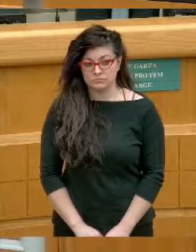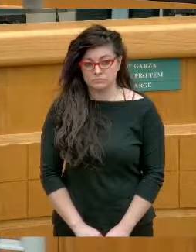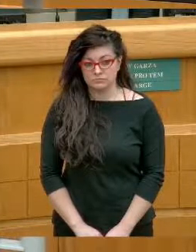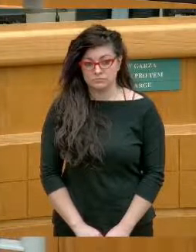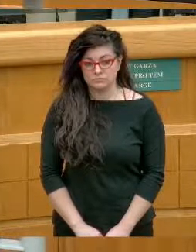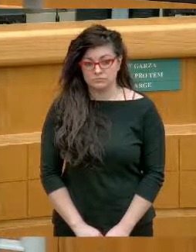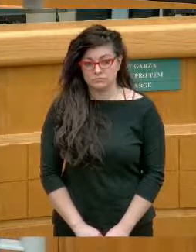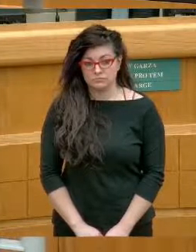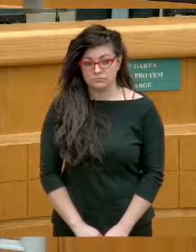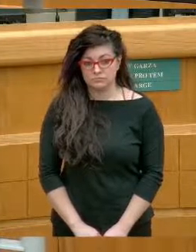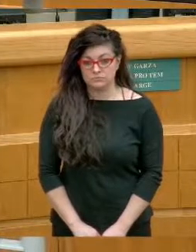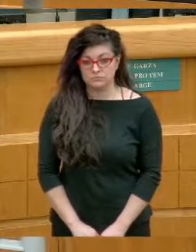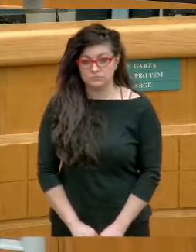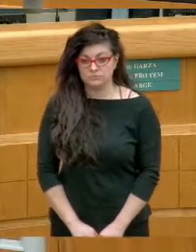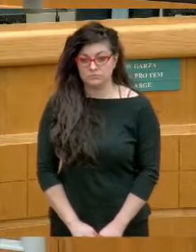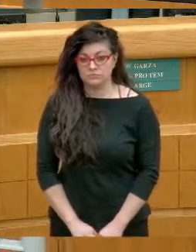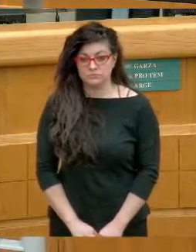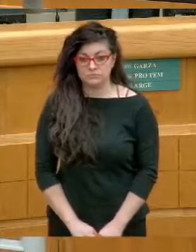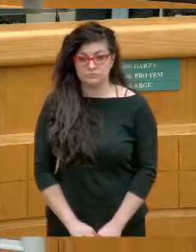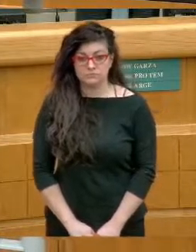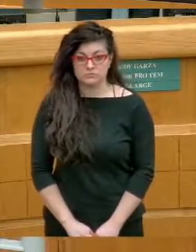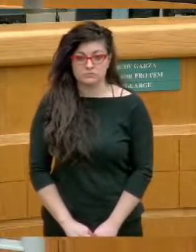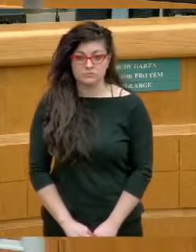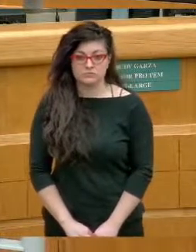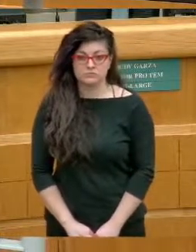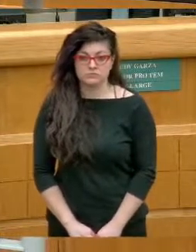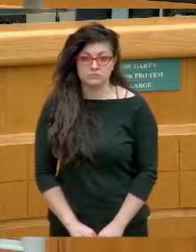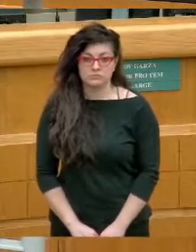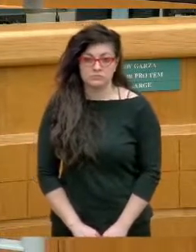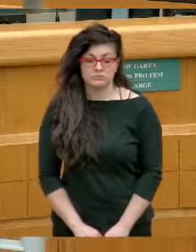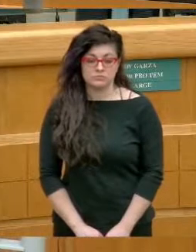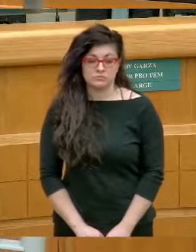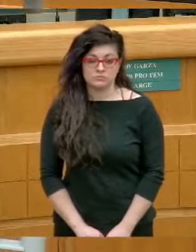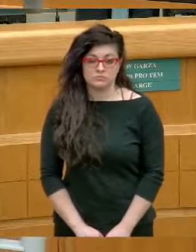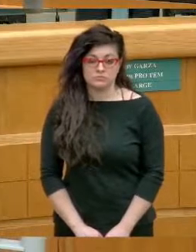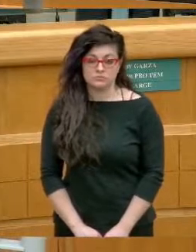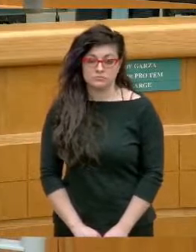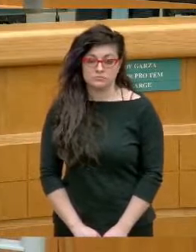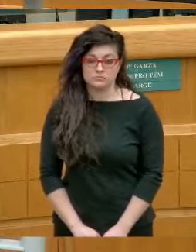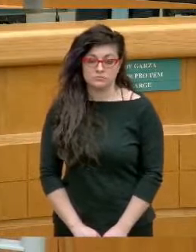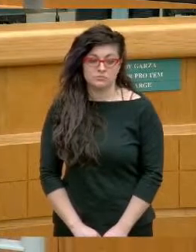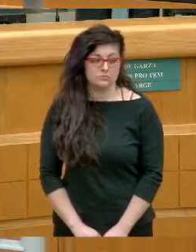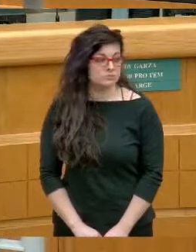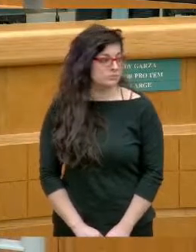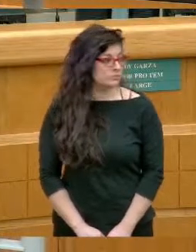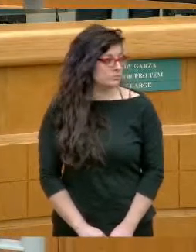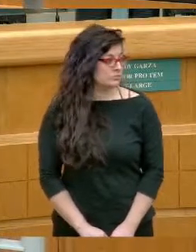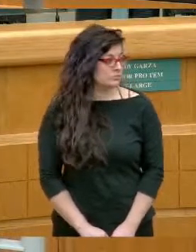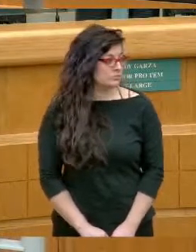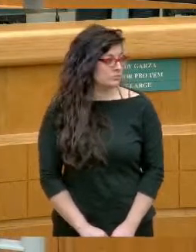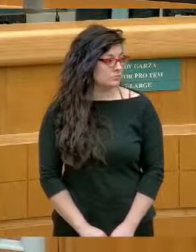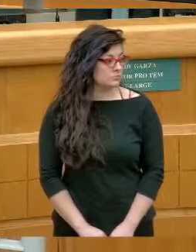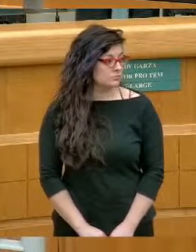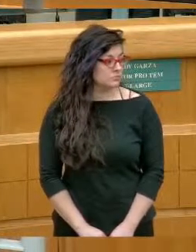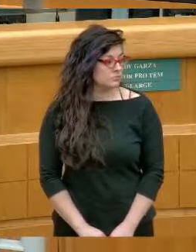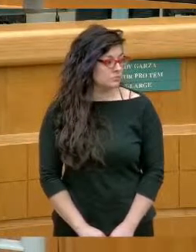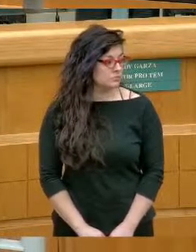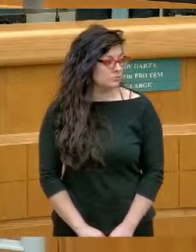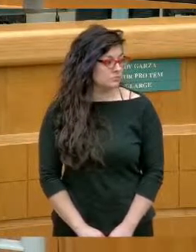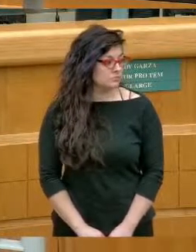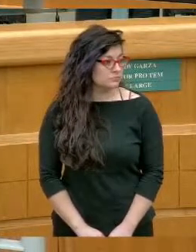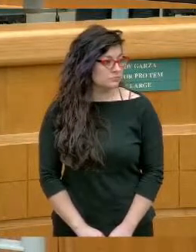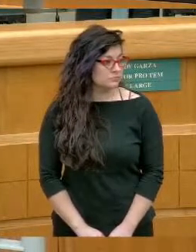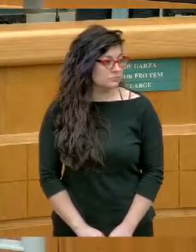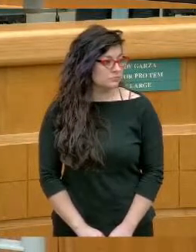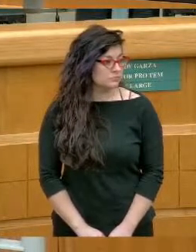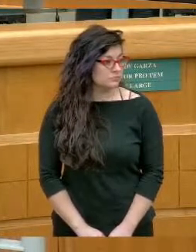se encuentre en áreas donde el distanciamiento social puede ser difícil y en áreas de mucho tráfico. Los Centros de Control de Enfermedades también recomiendan la utilización de